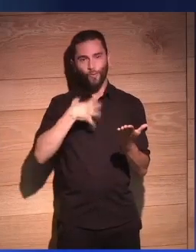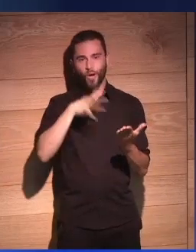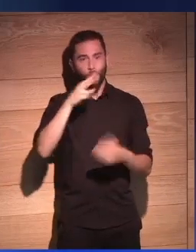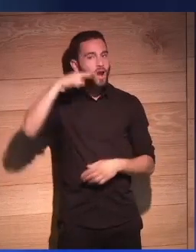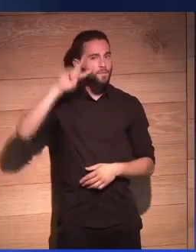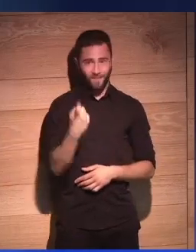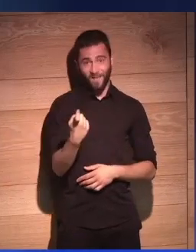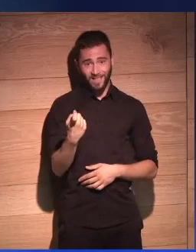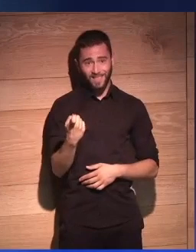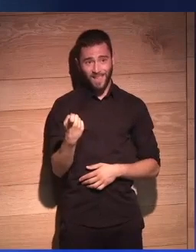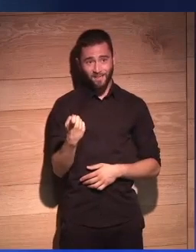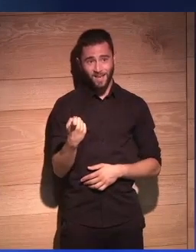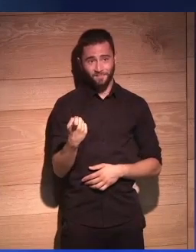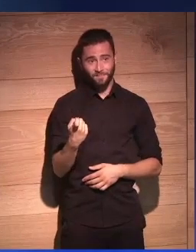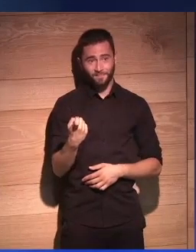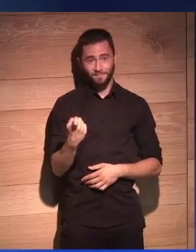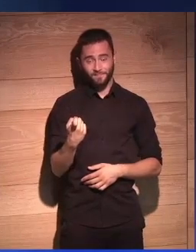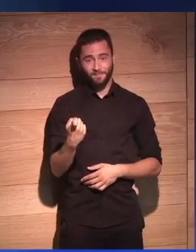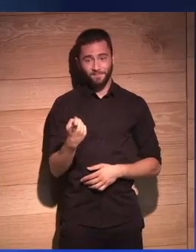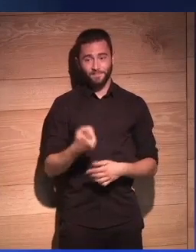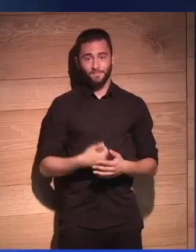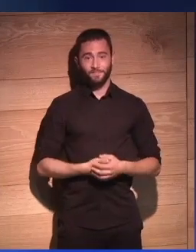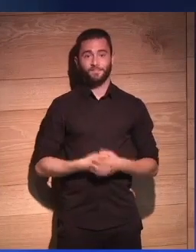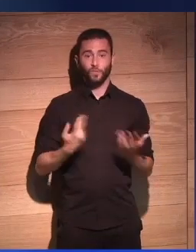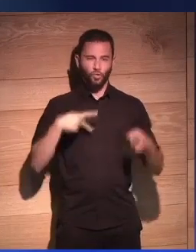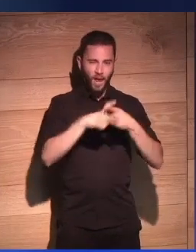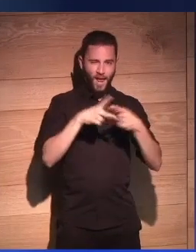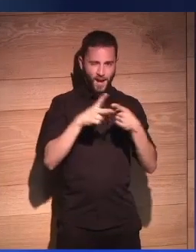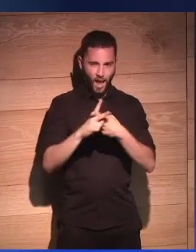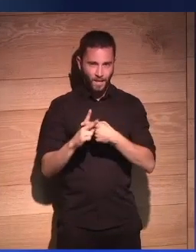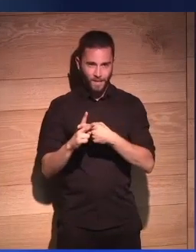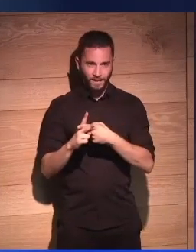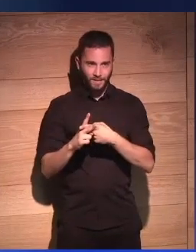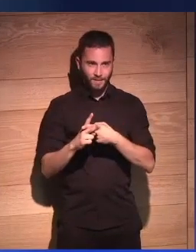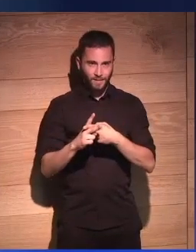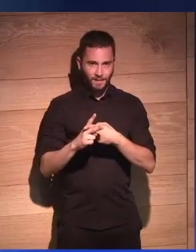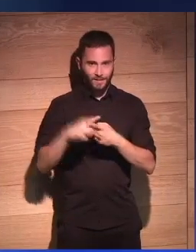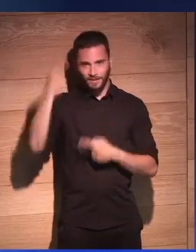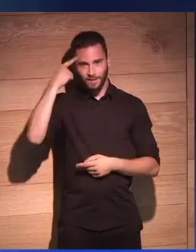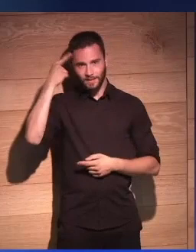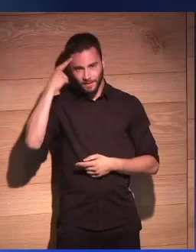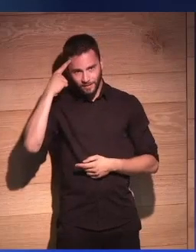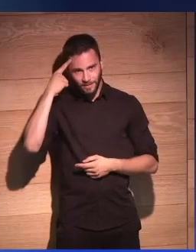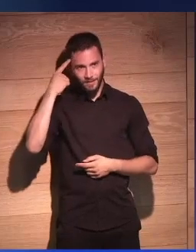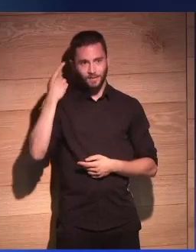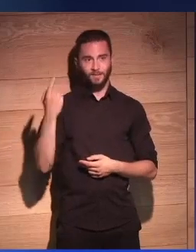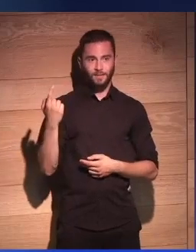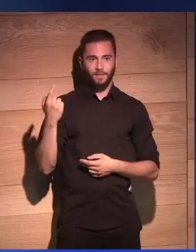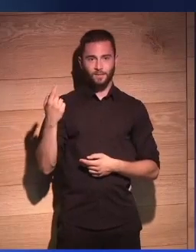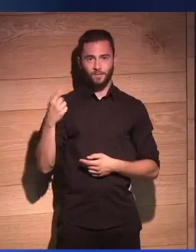faltaba, no, tampoco tenía las herramientas intelectuales, el